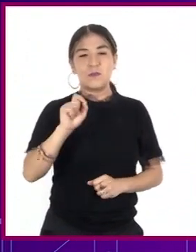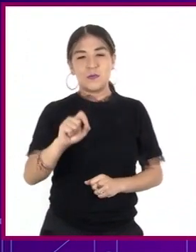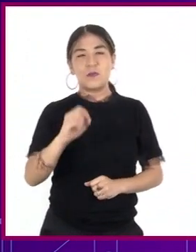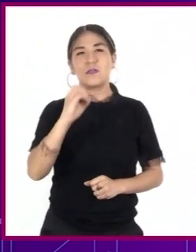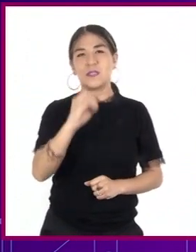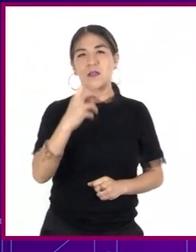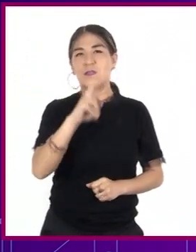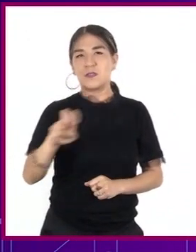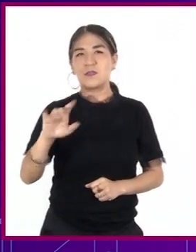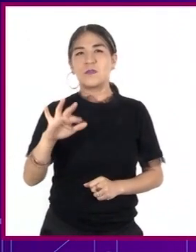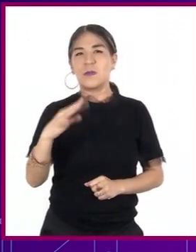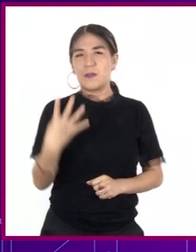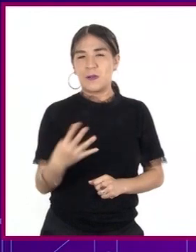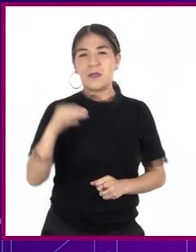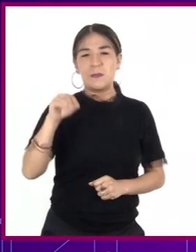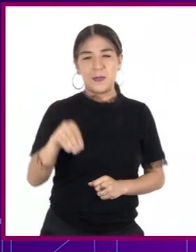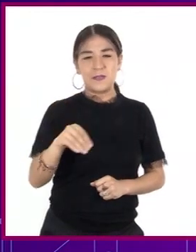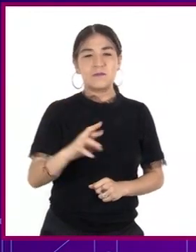0.0254 y obtenemos